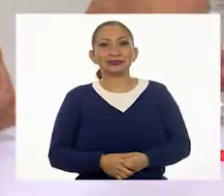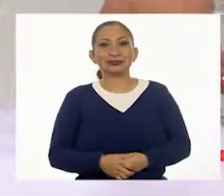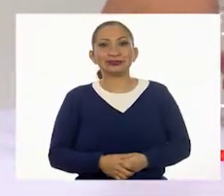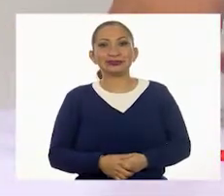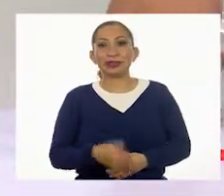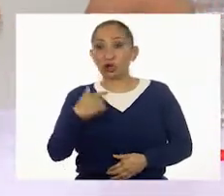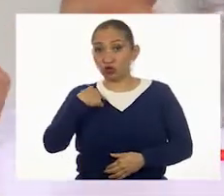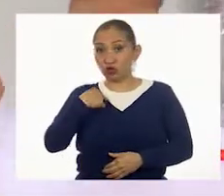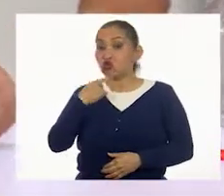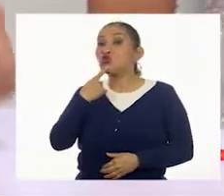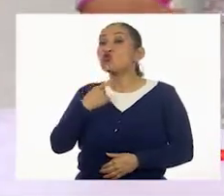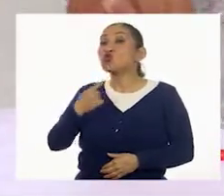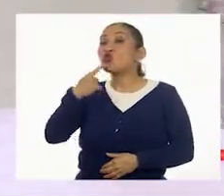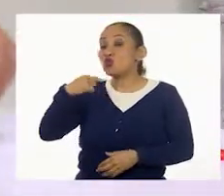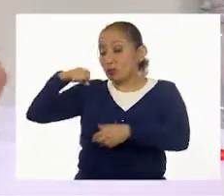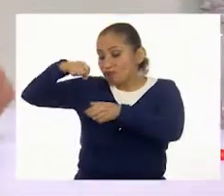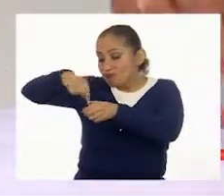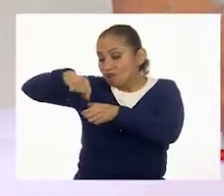Voy guardando los rojos.